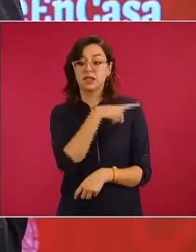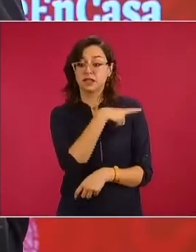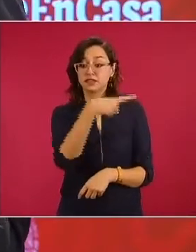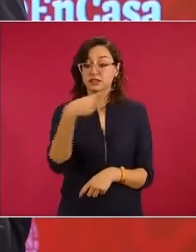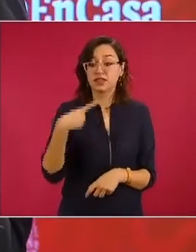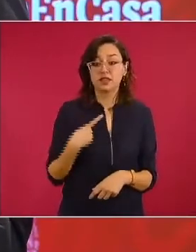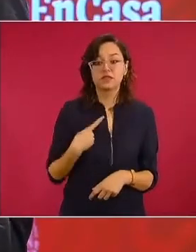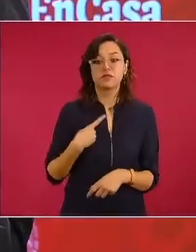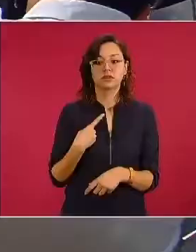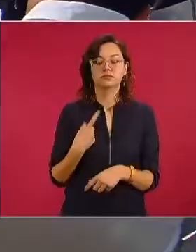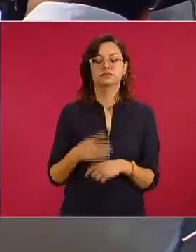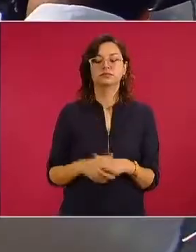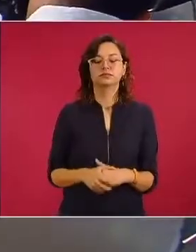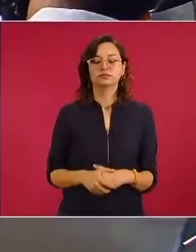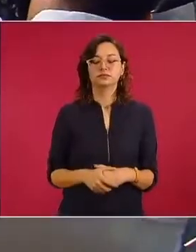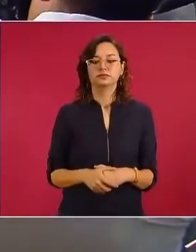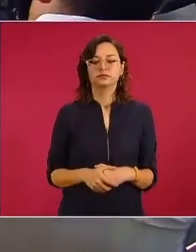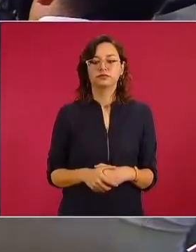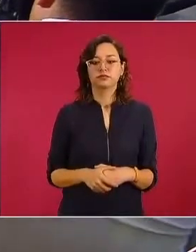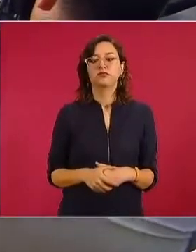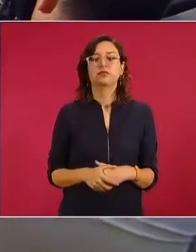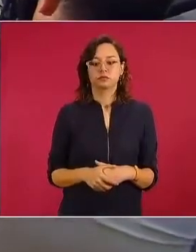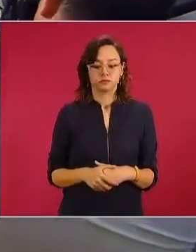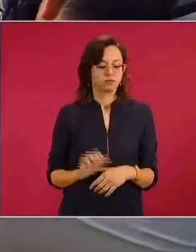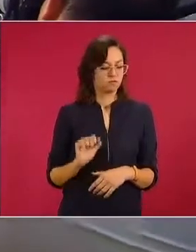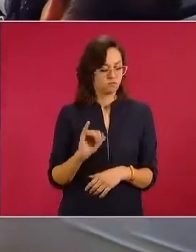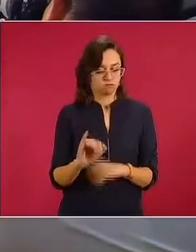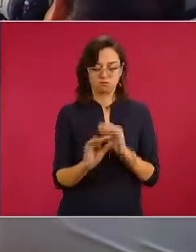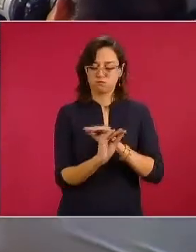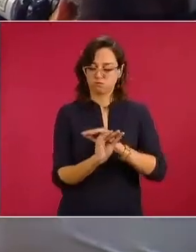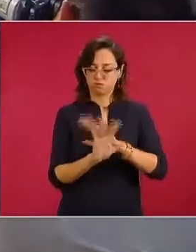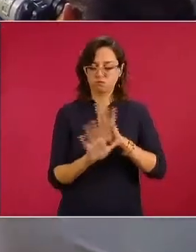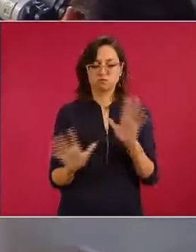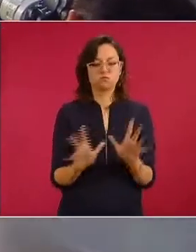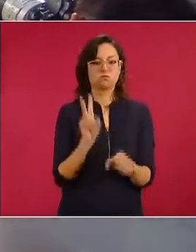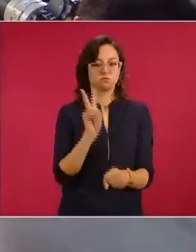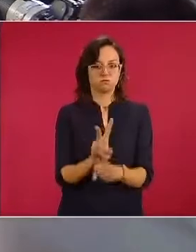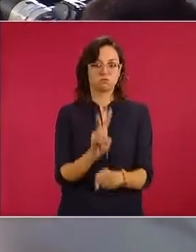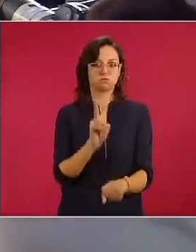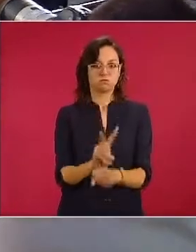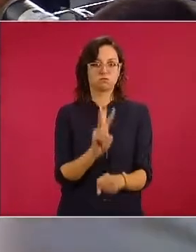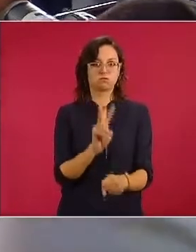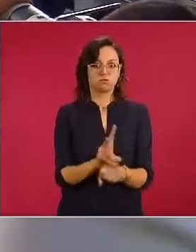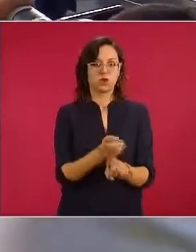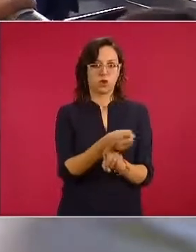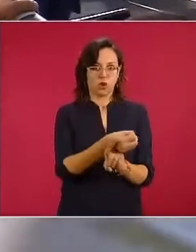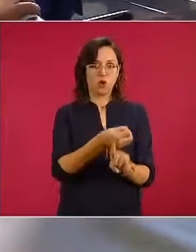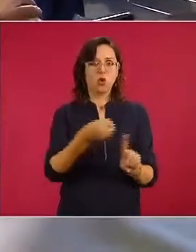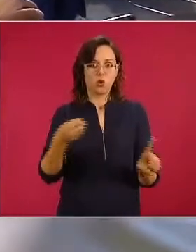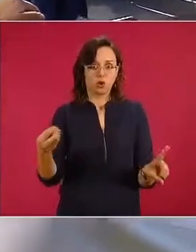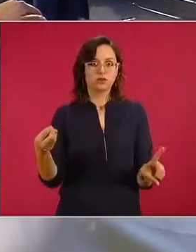tiempo en ese sentido. Y sí vamos a procurar que haya orden,